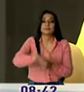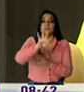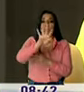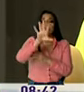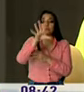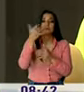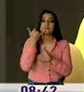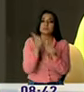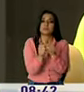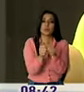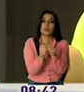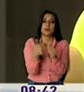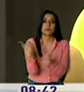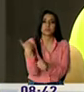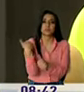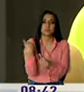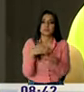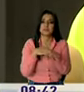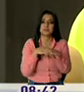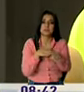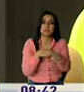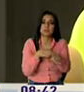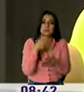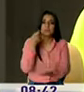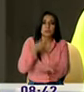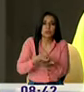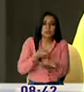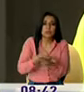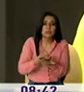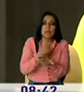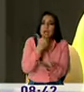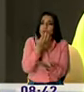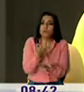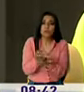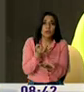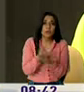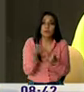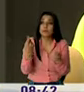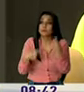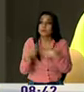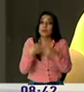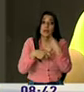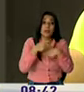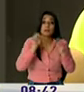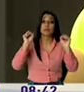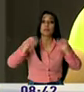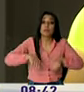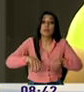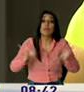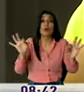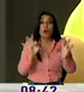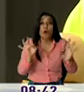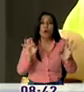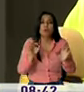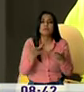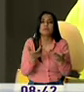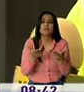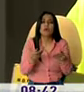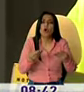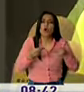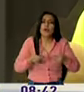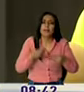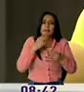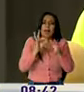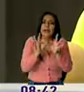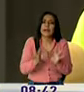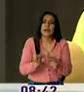no tenían ningún respaldo legal para ser comercializados ni para tener ninguna orden de trabajo.